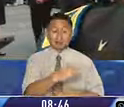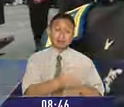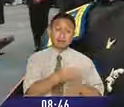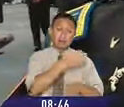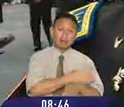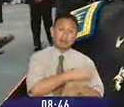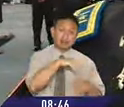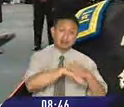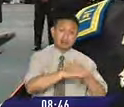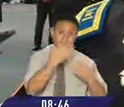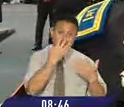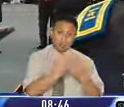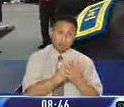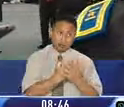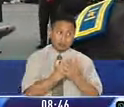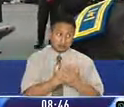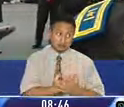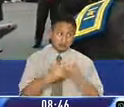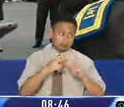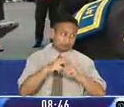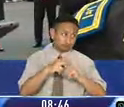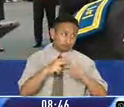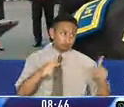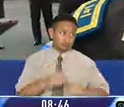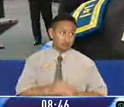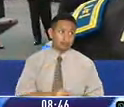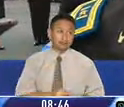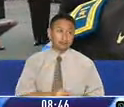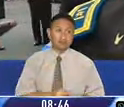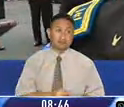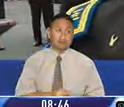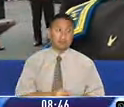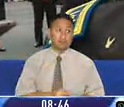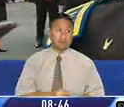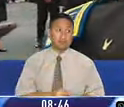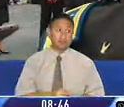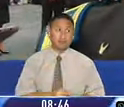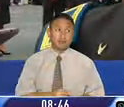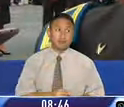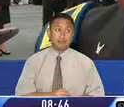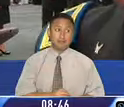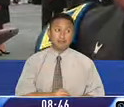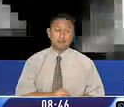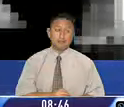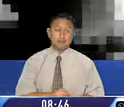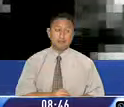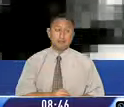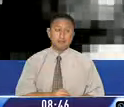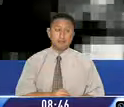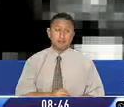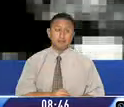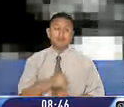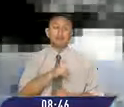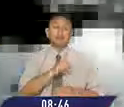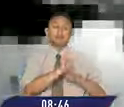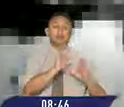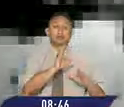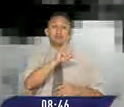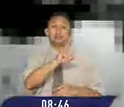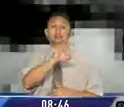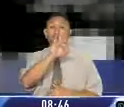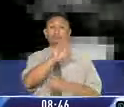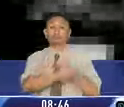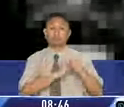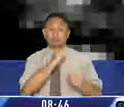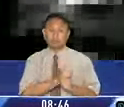de la libertad en los últimos inconvenientes que se generaron en Santo Domingo de los Áchilas. El ecuatoriano de 28 años de edad registra